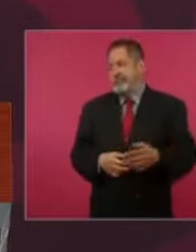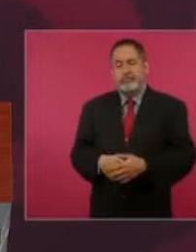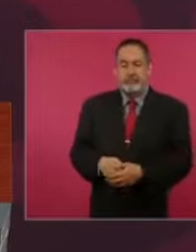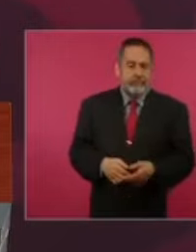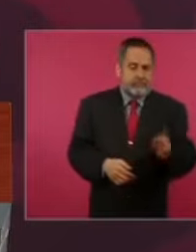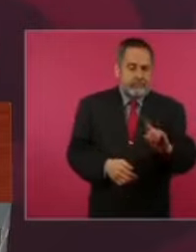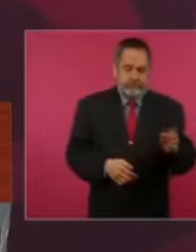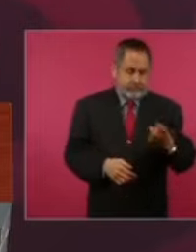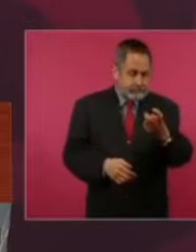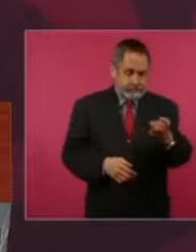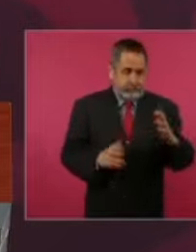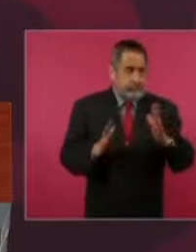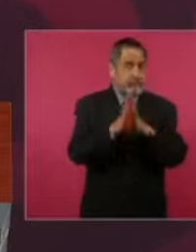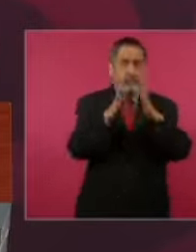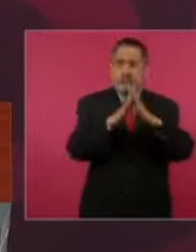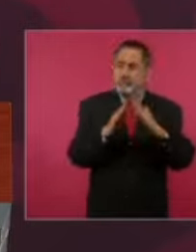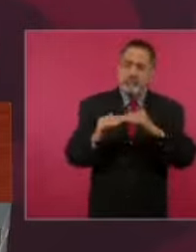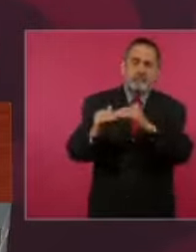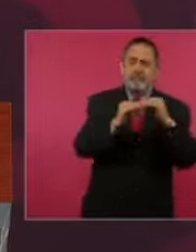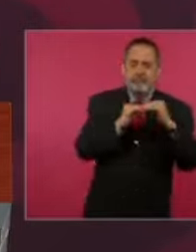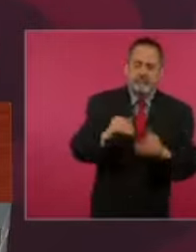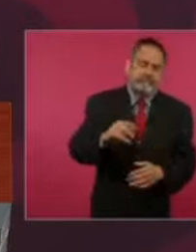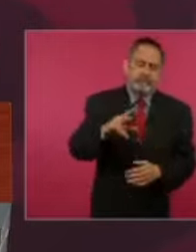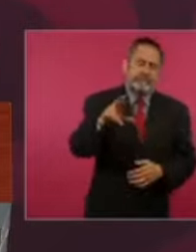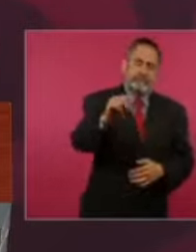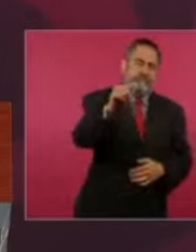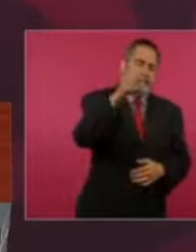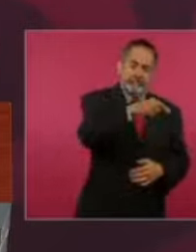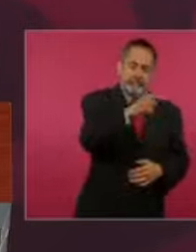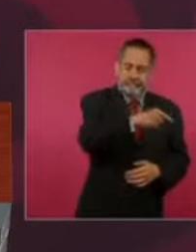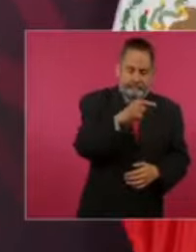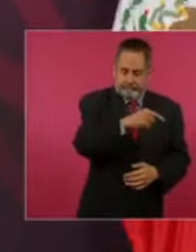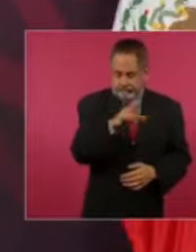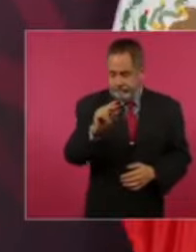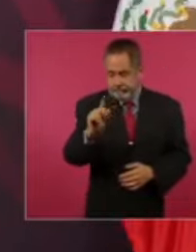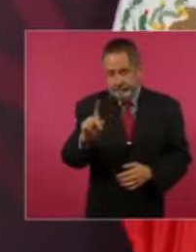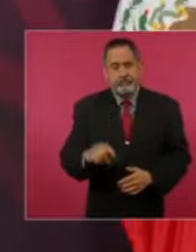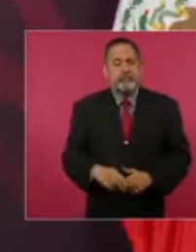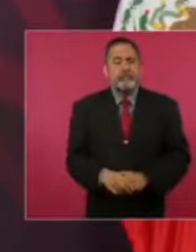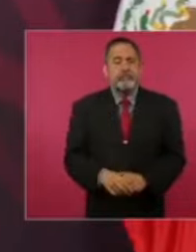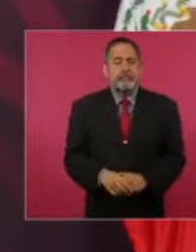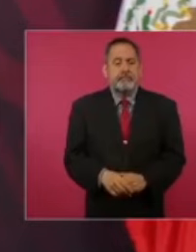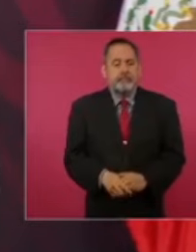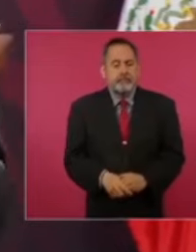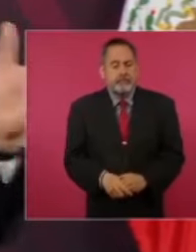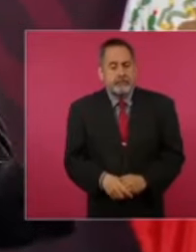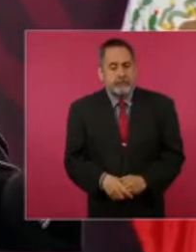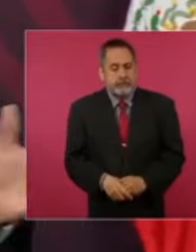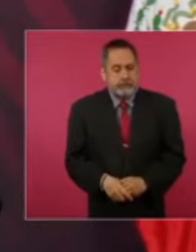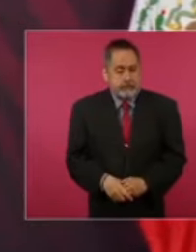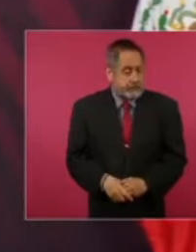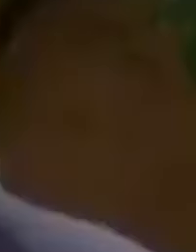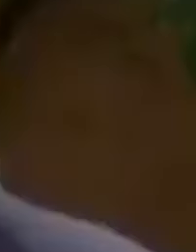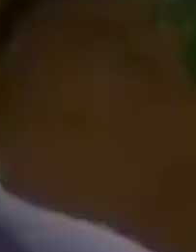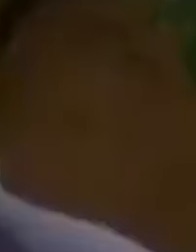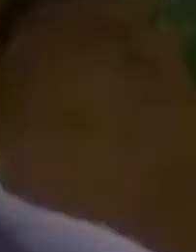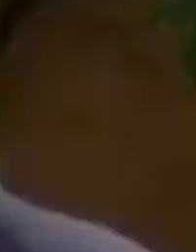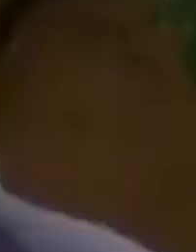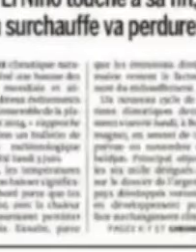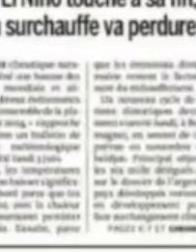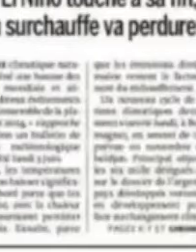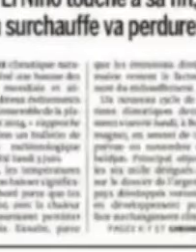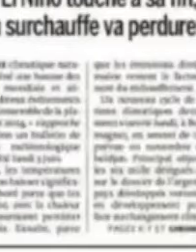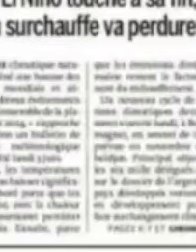Muy buenas la democracia. Noches, bienvenidas, bienvenidos al día después de la meta en el largo camino hacia la sucesión. Entonces, presidencial. Esto es punto